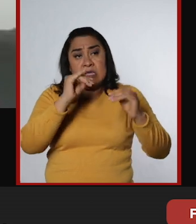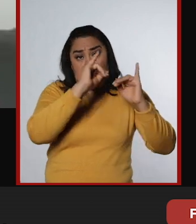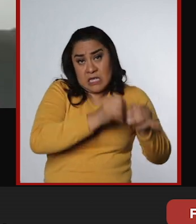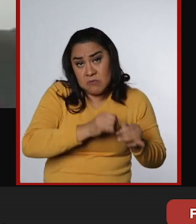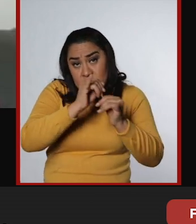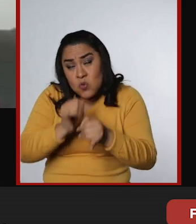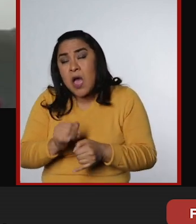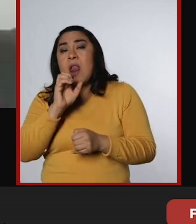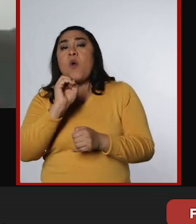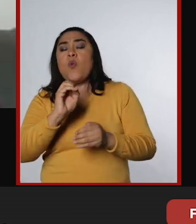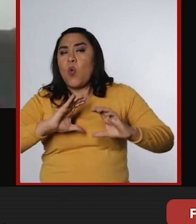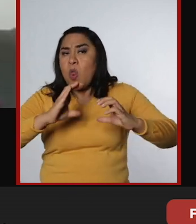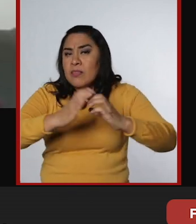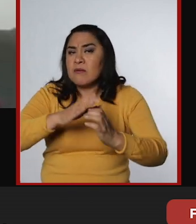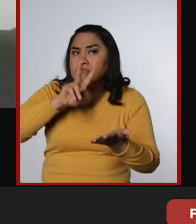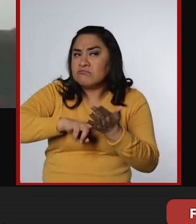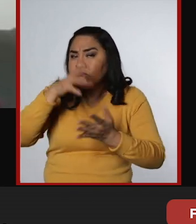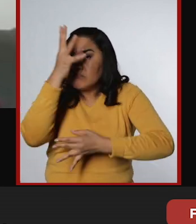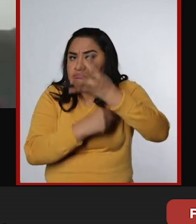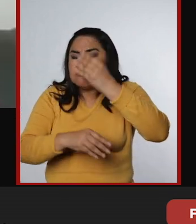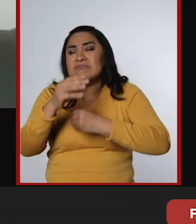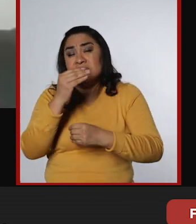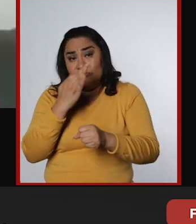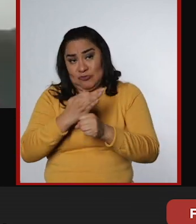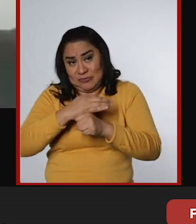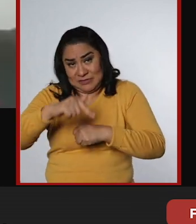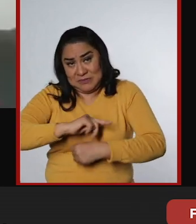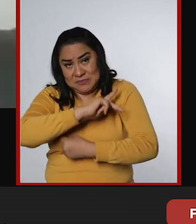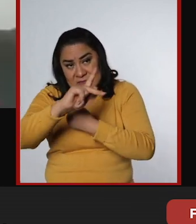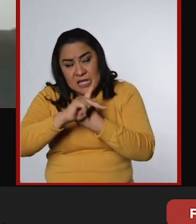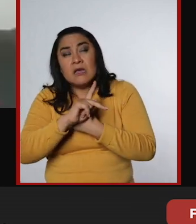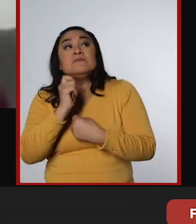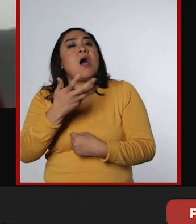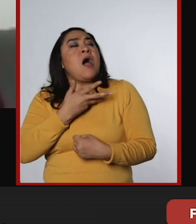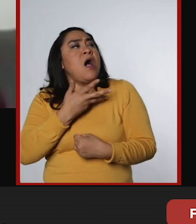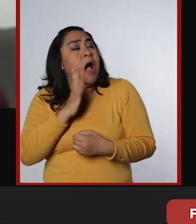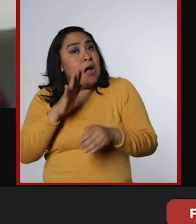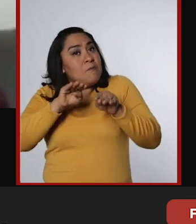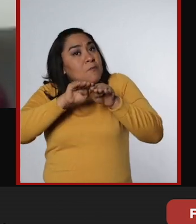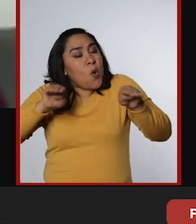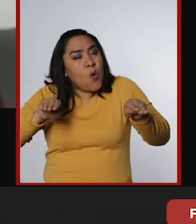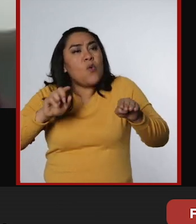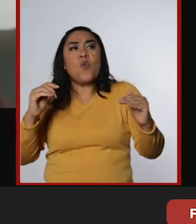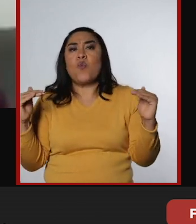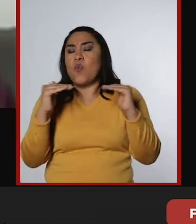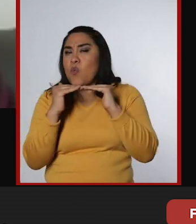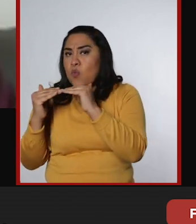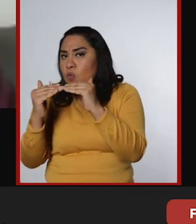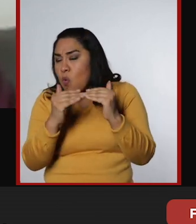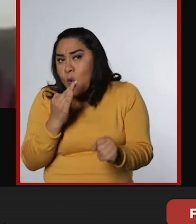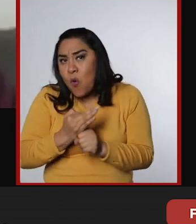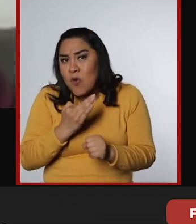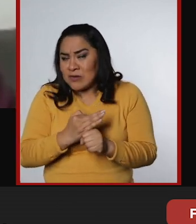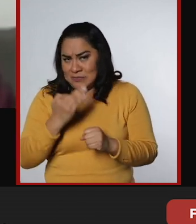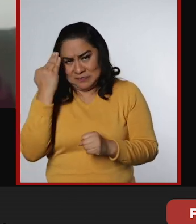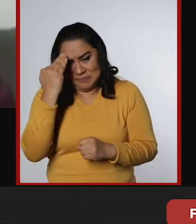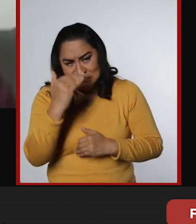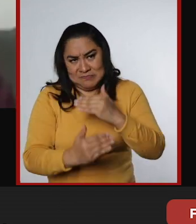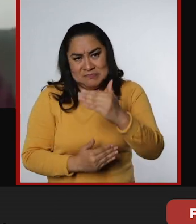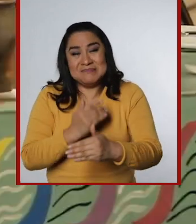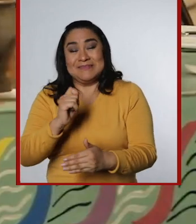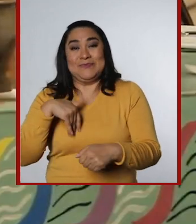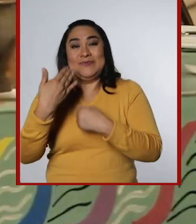colectivos y sobre todo sociales que hay en este país, la misma democracia. Hoy que estamos en proceso de